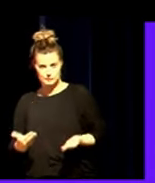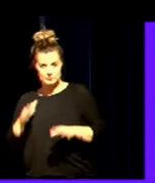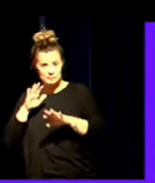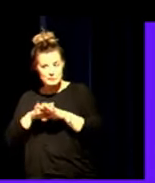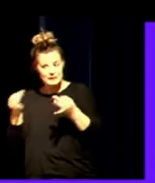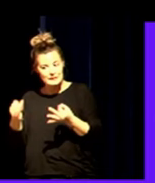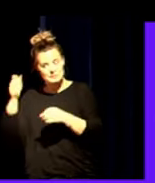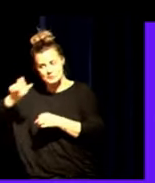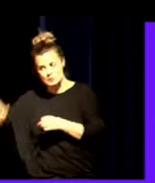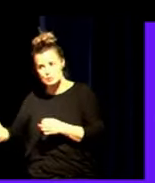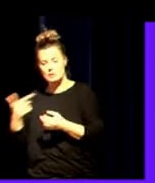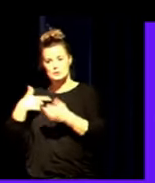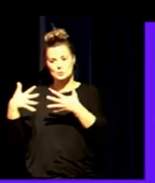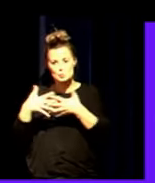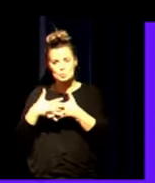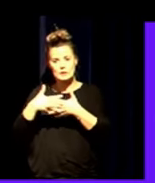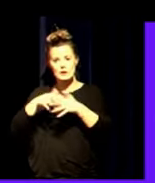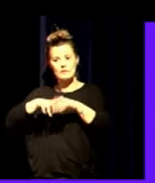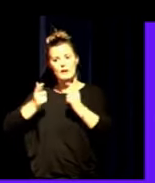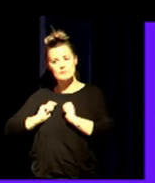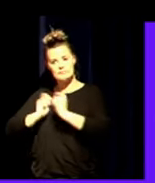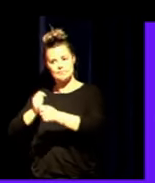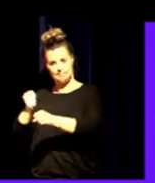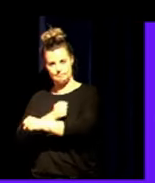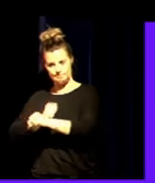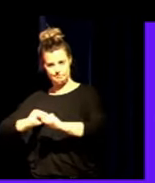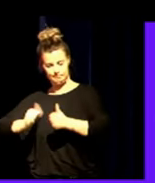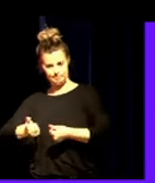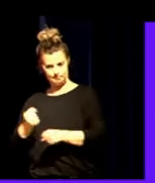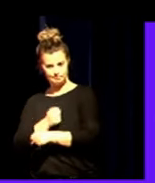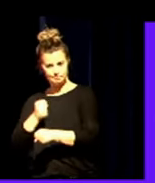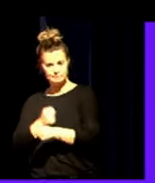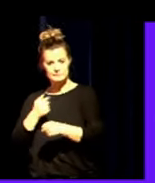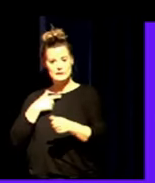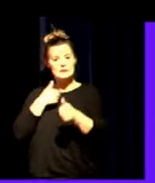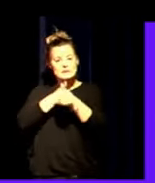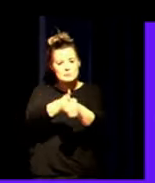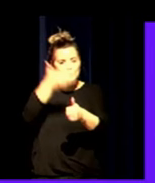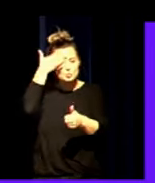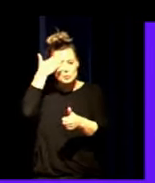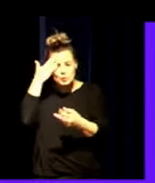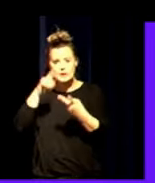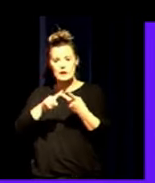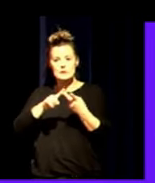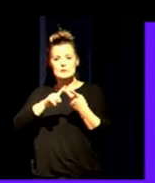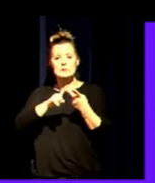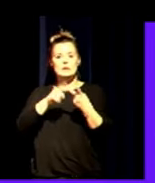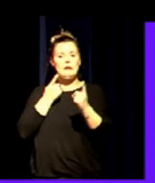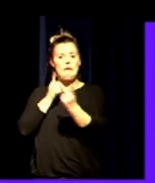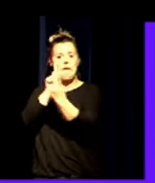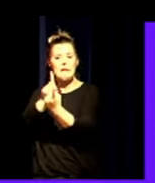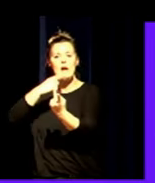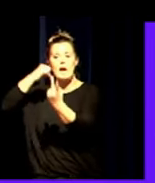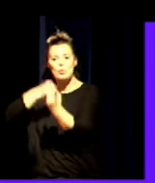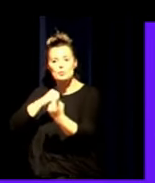lleven a cabo. Es decir, acuerdos educativos, seguimientos tutoriales, mentorías adultas, mentorías